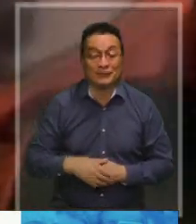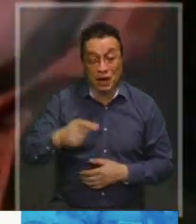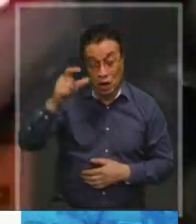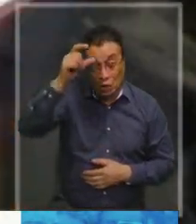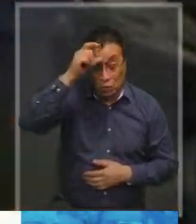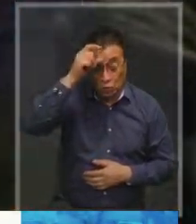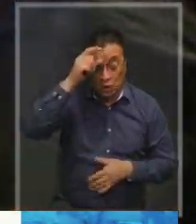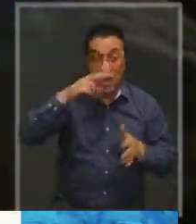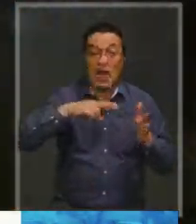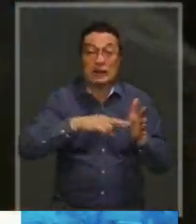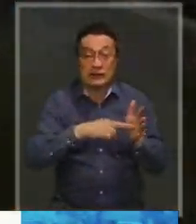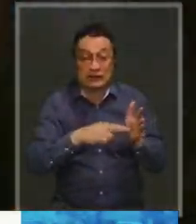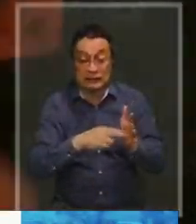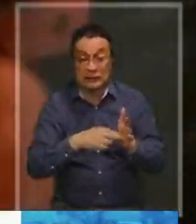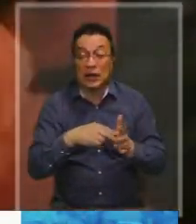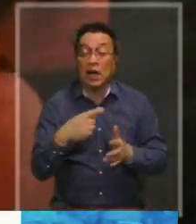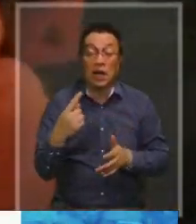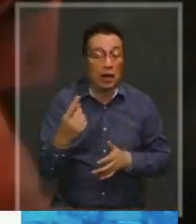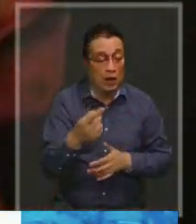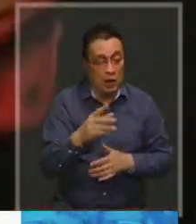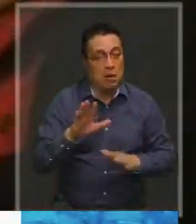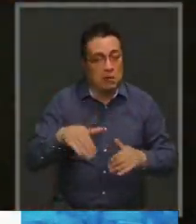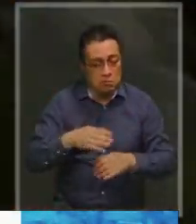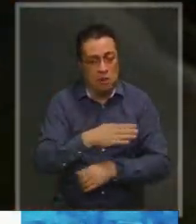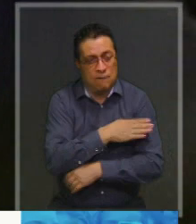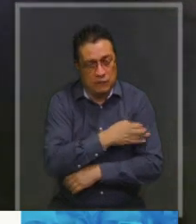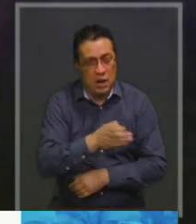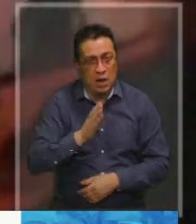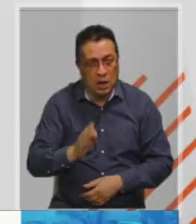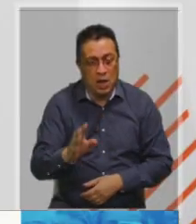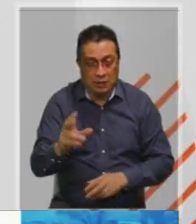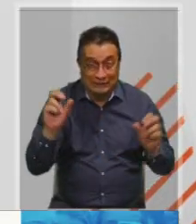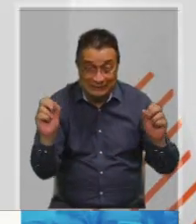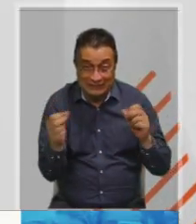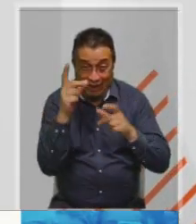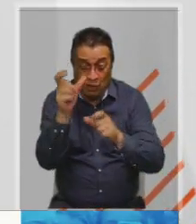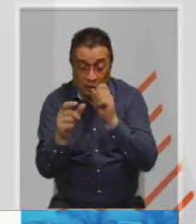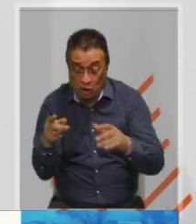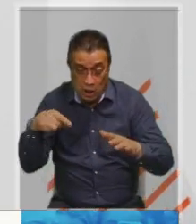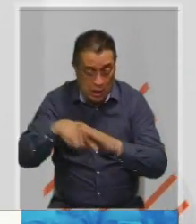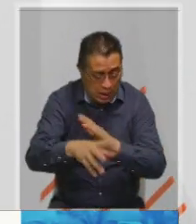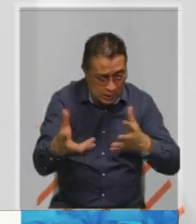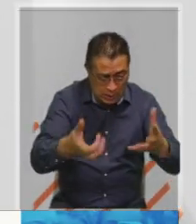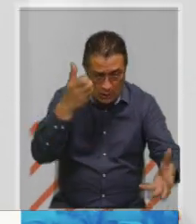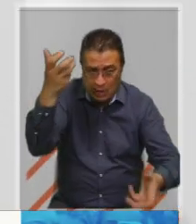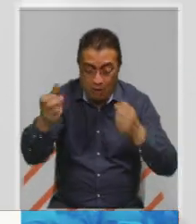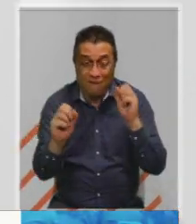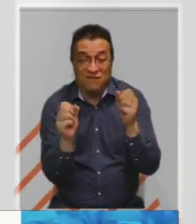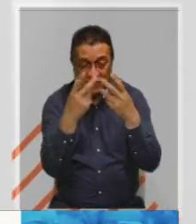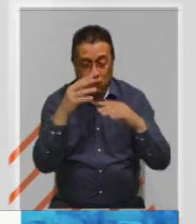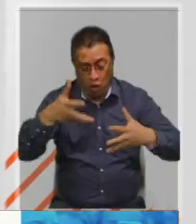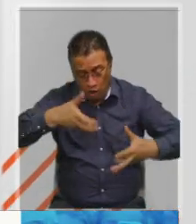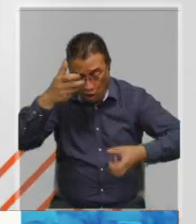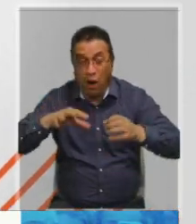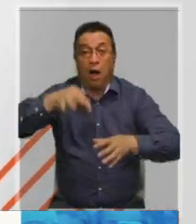y Siria la esperanza se niega a morir. Los rescatistas siguen sacando personas vivas de los